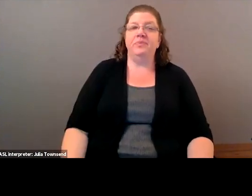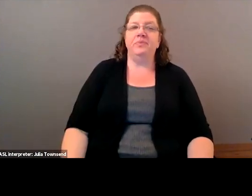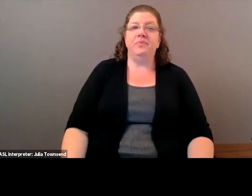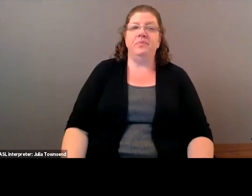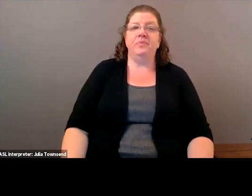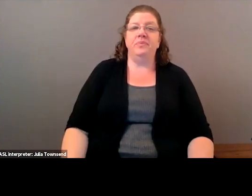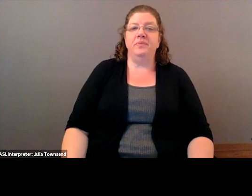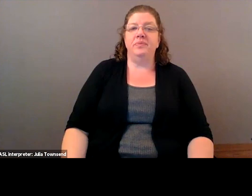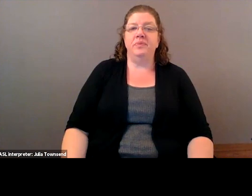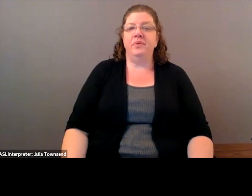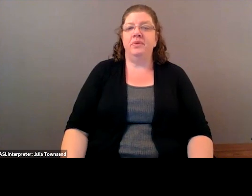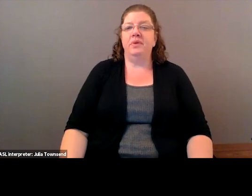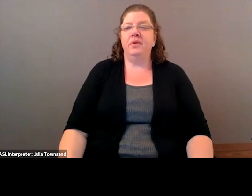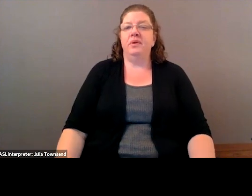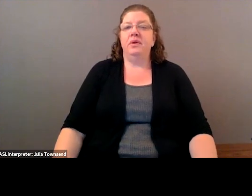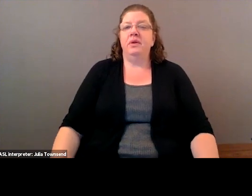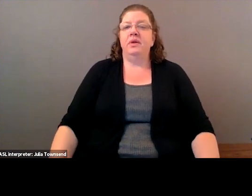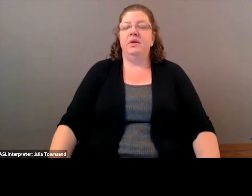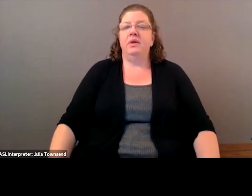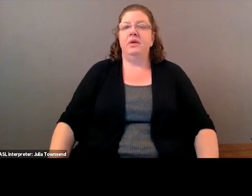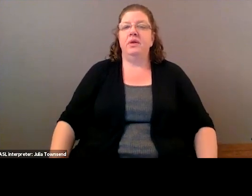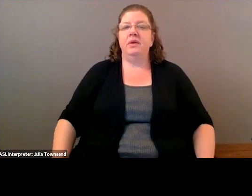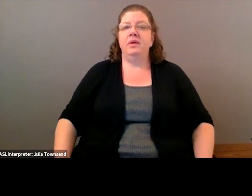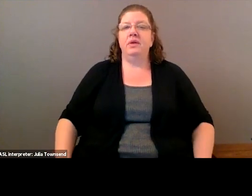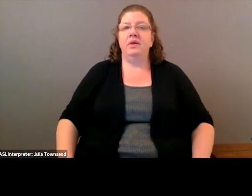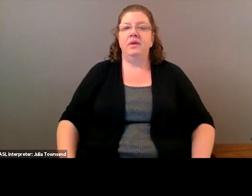Next speaker is Sheila Cullen.